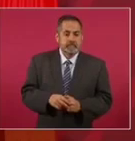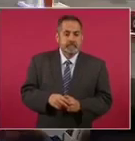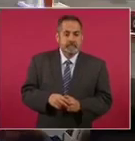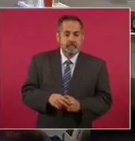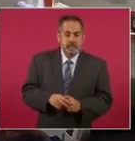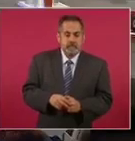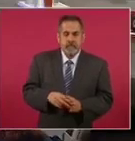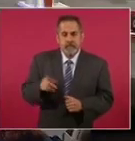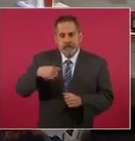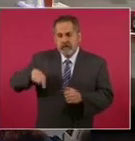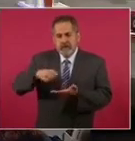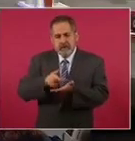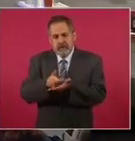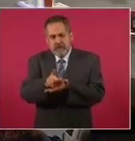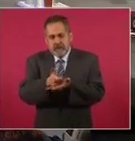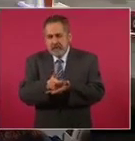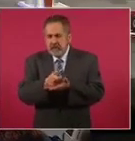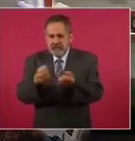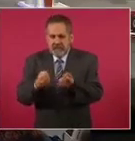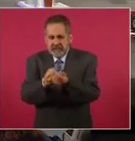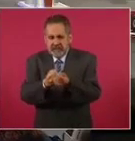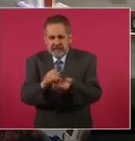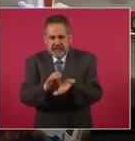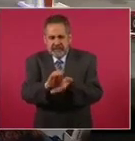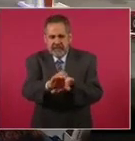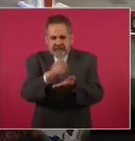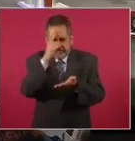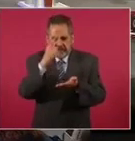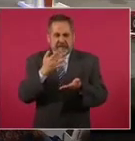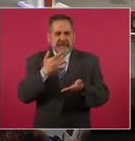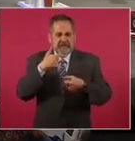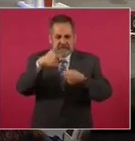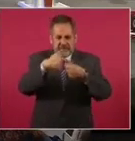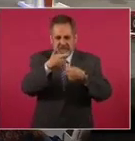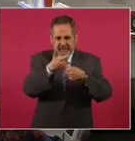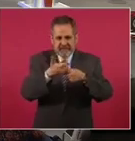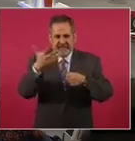con el subsidio de la gasolina.